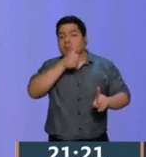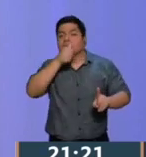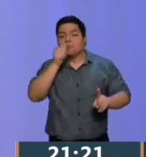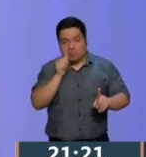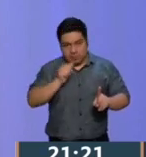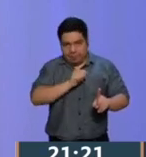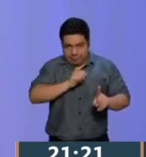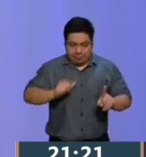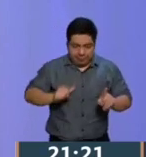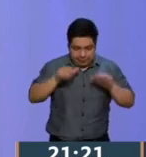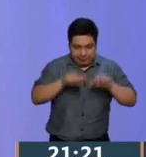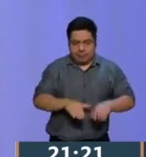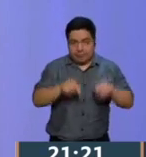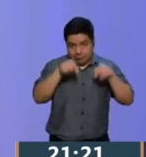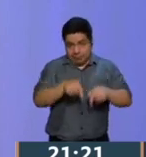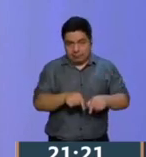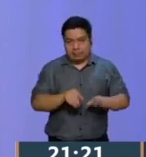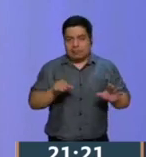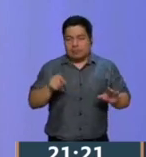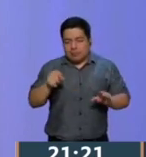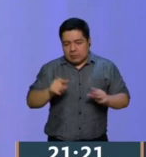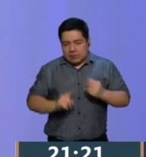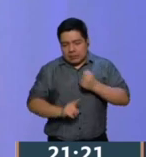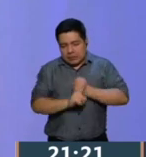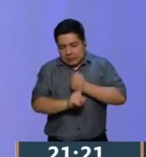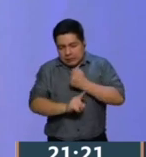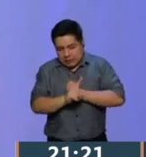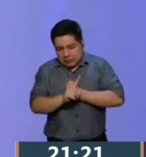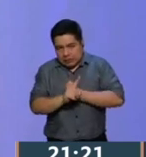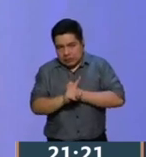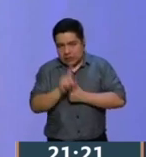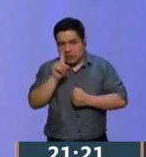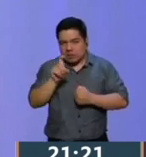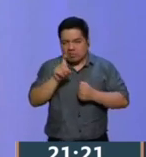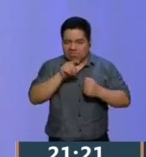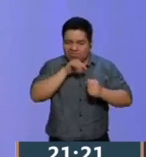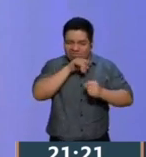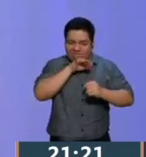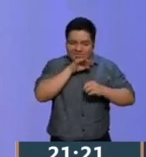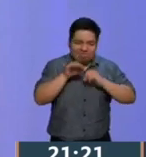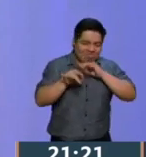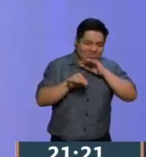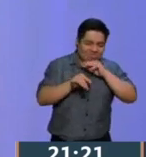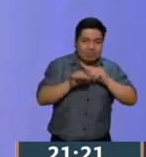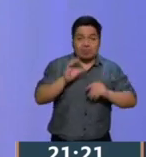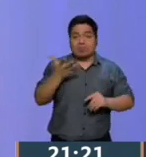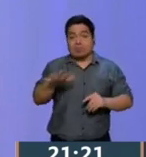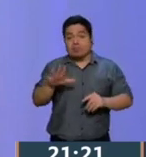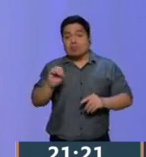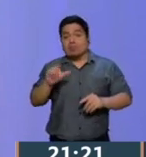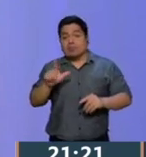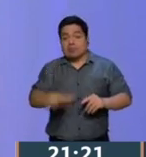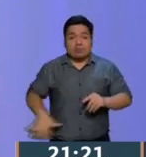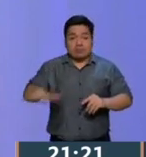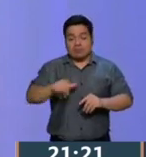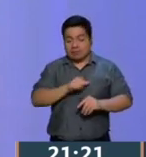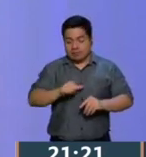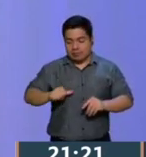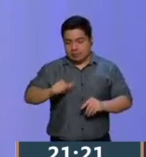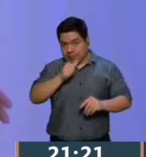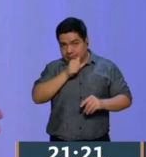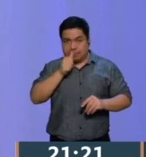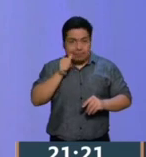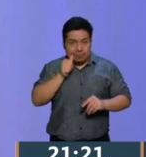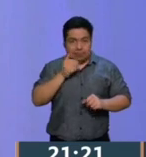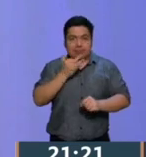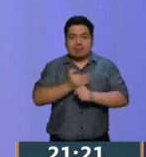Juárez, y es este incidente que ocurrió de agua contaminada que llegó a 10 colonias de la alcaldía Benito Juárez, de la